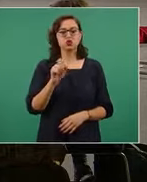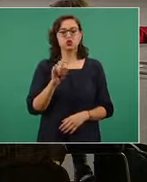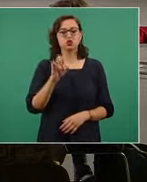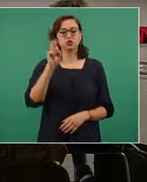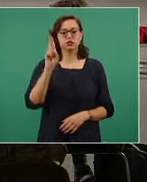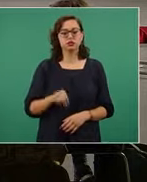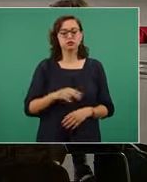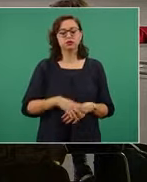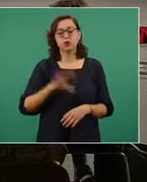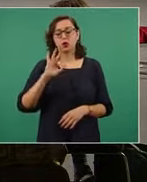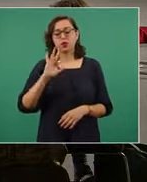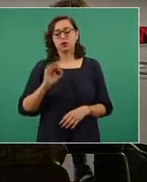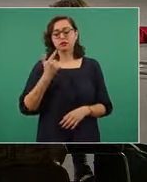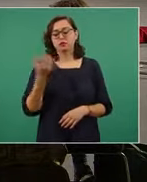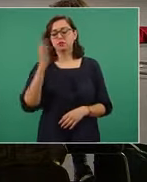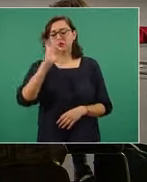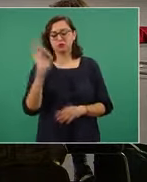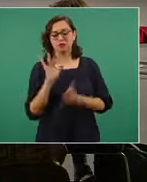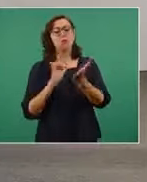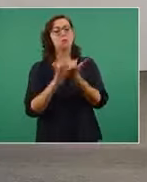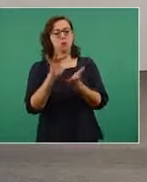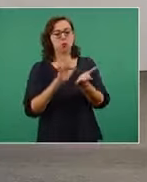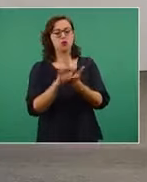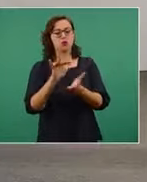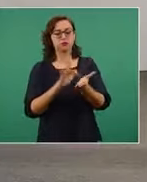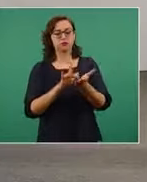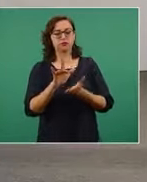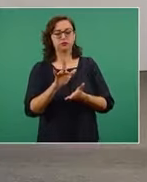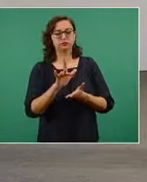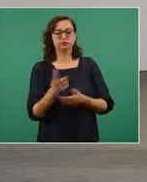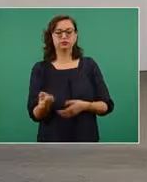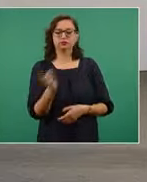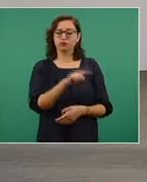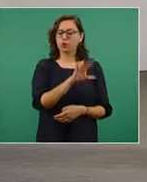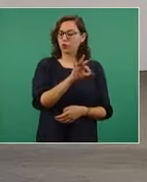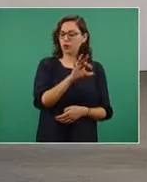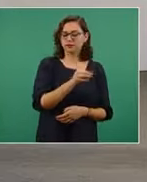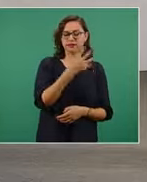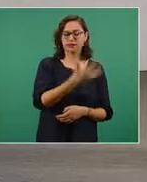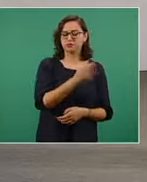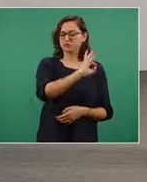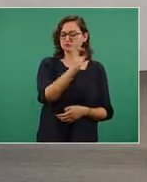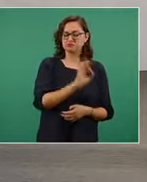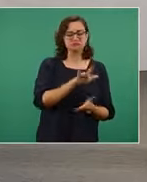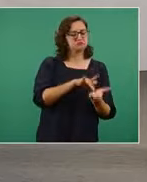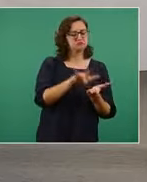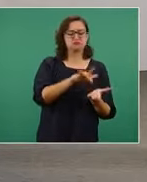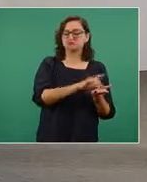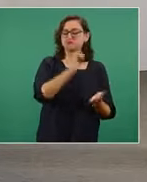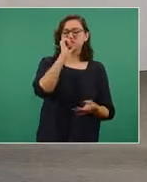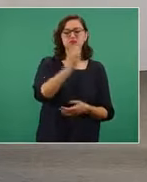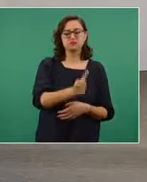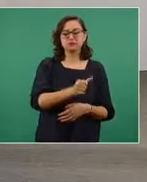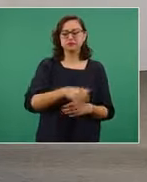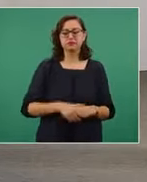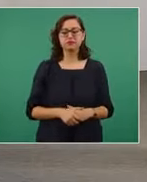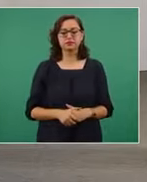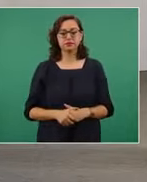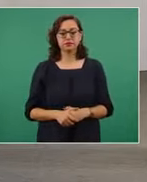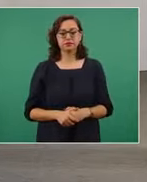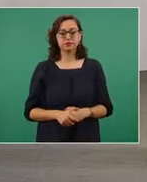47 de aprobación, 45 de desaprobación.